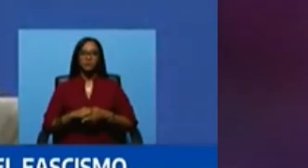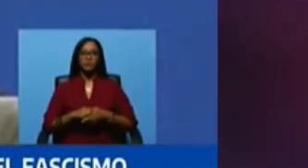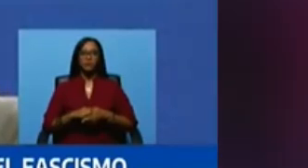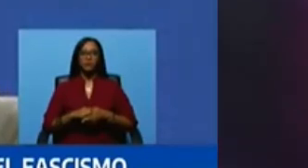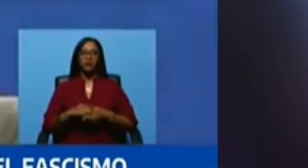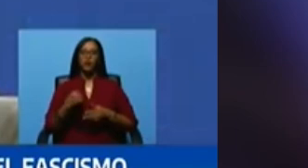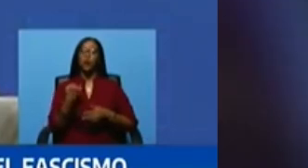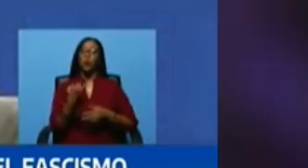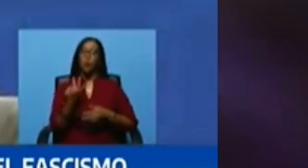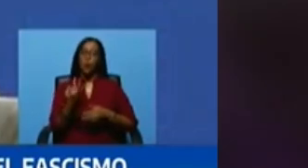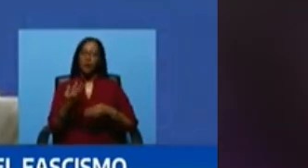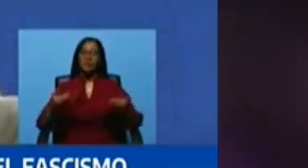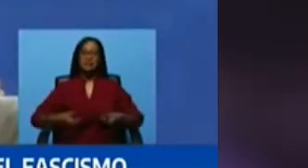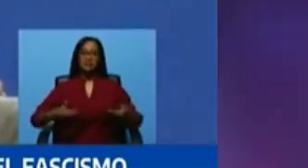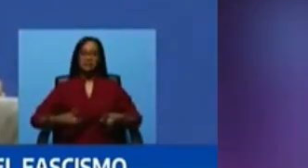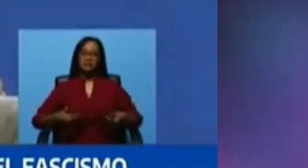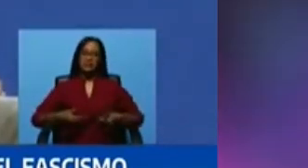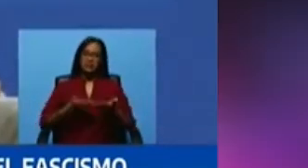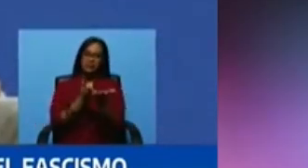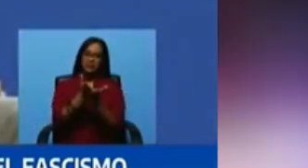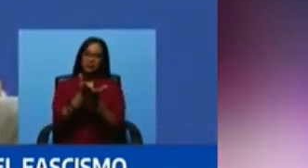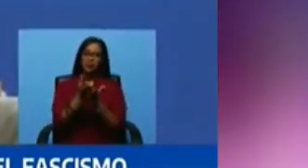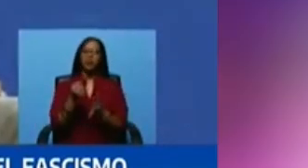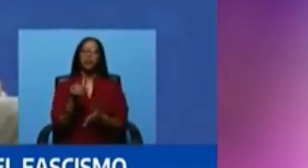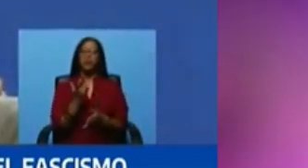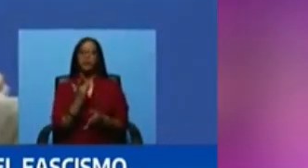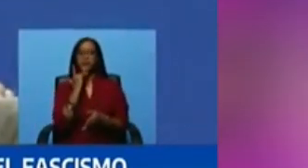¿Cuánta perseverancia, cuánta valentía